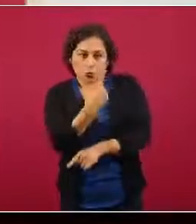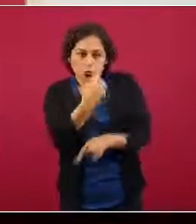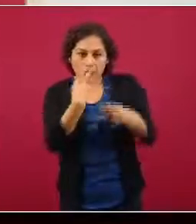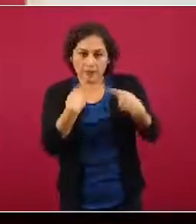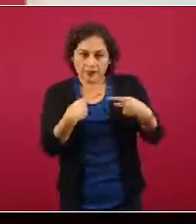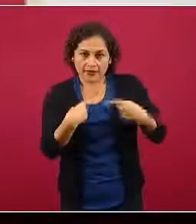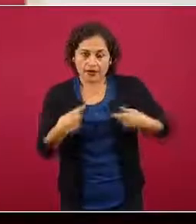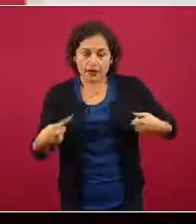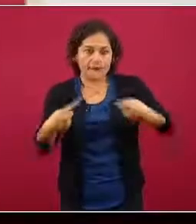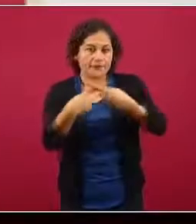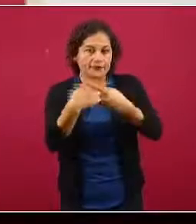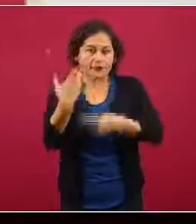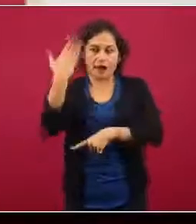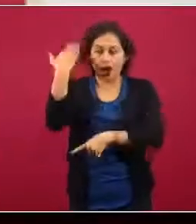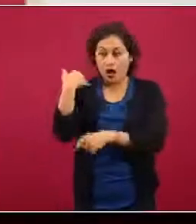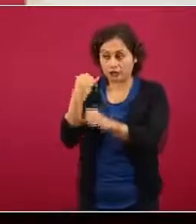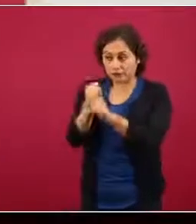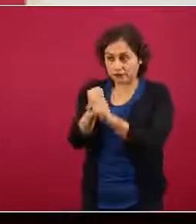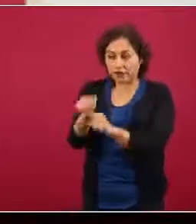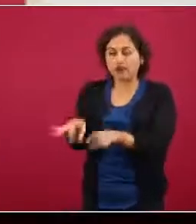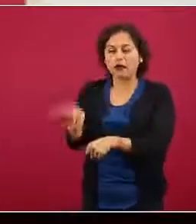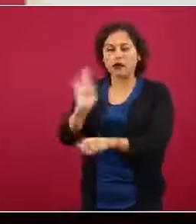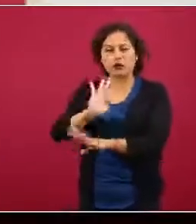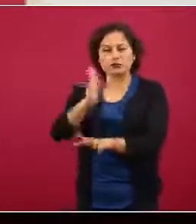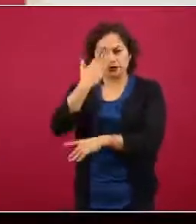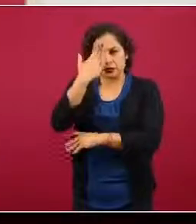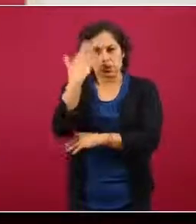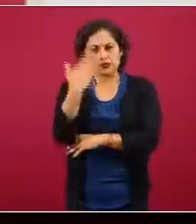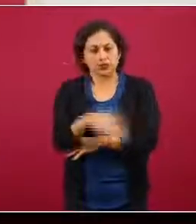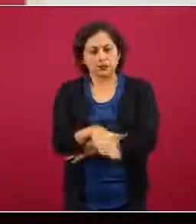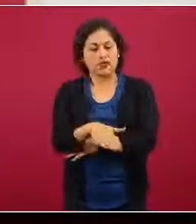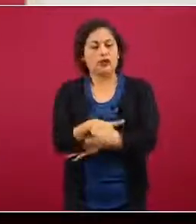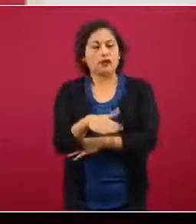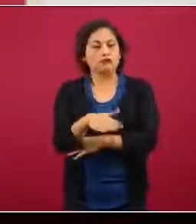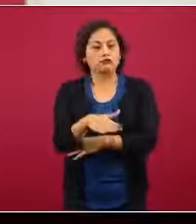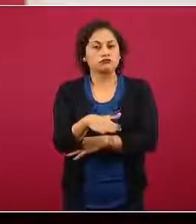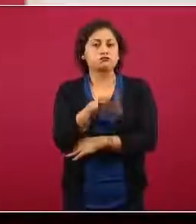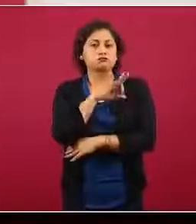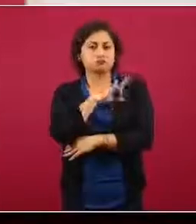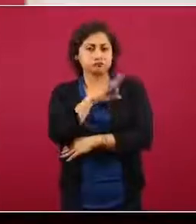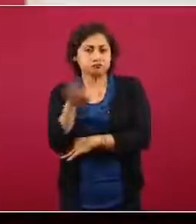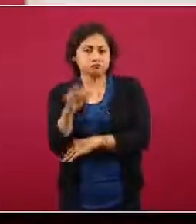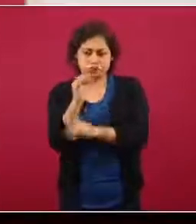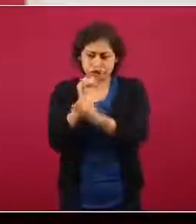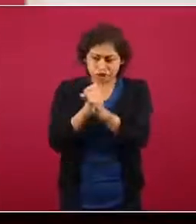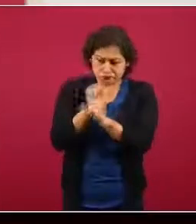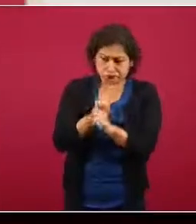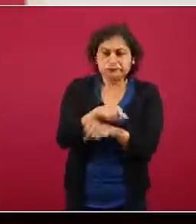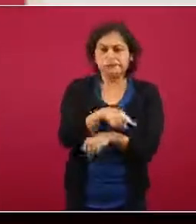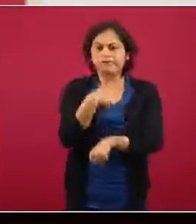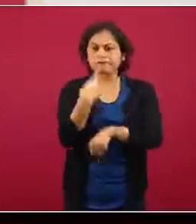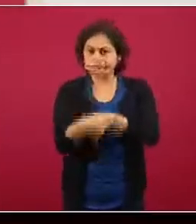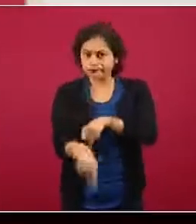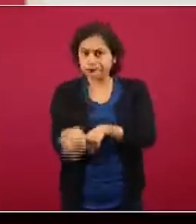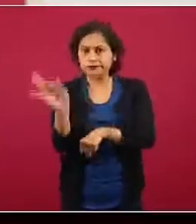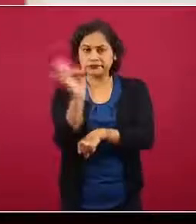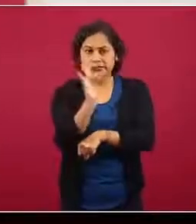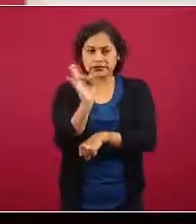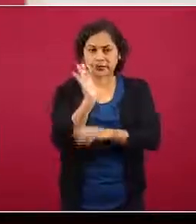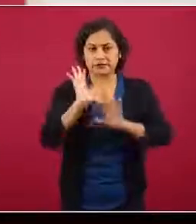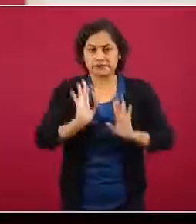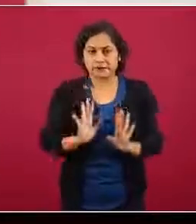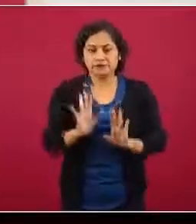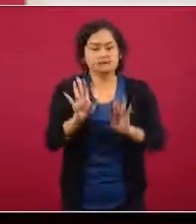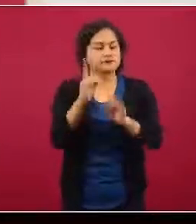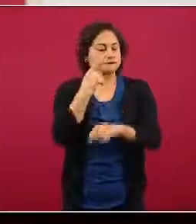ya estaba contemplado, ¿sí?, ya estaba contemplado dentro de los eventos posibles que se pueden presentar.